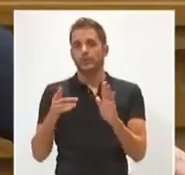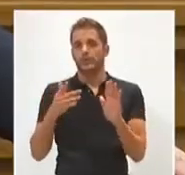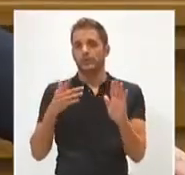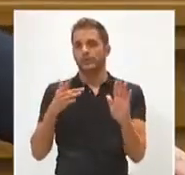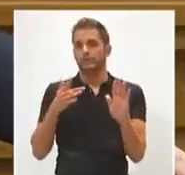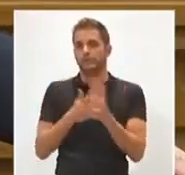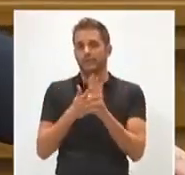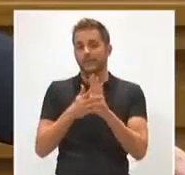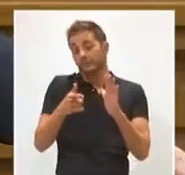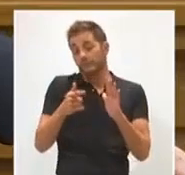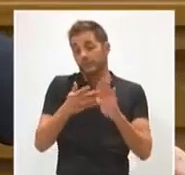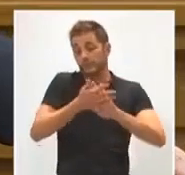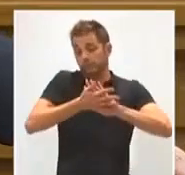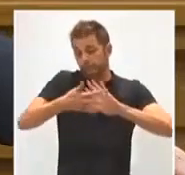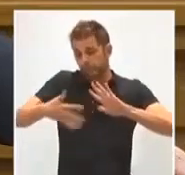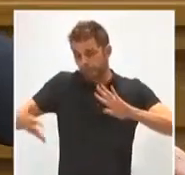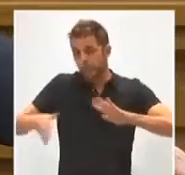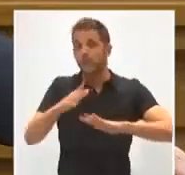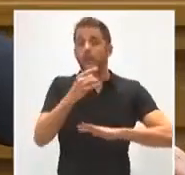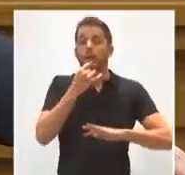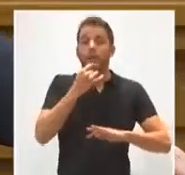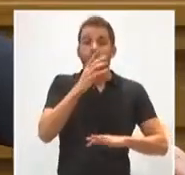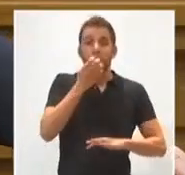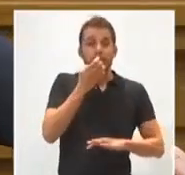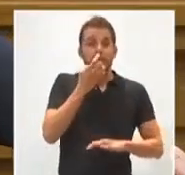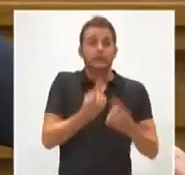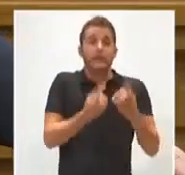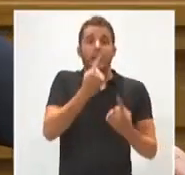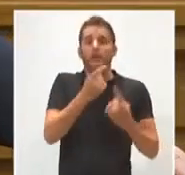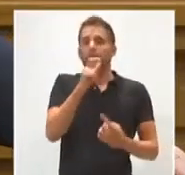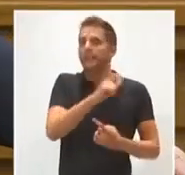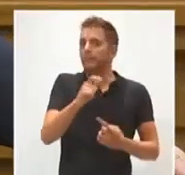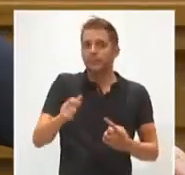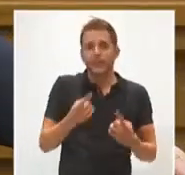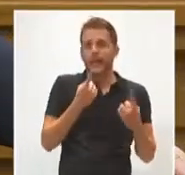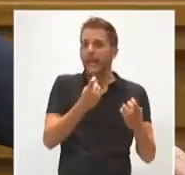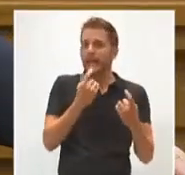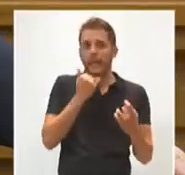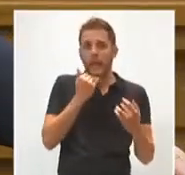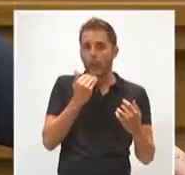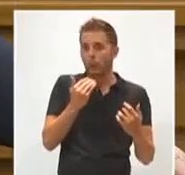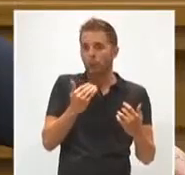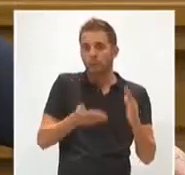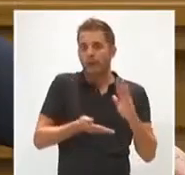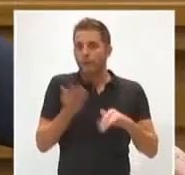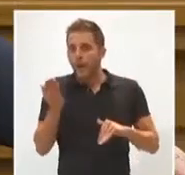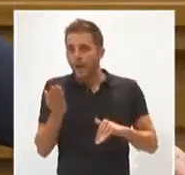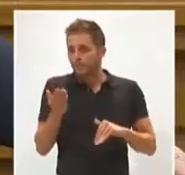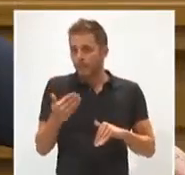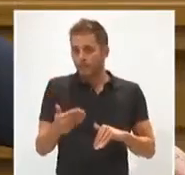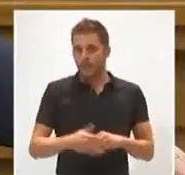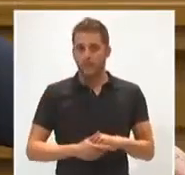es un poco más largo lo digo por si alguno tiene alguna necesidad que puede después de no me voy a ofender el